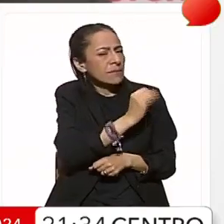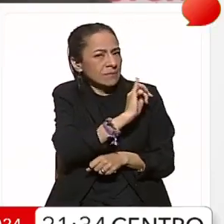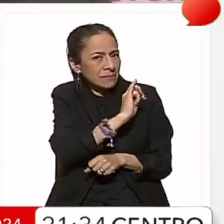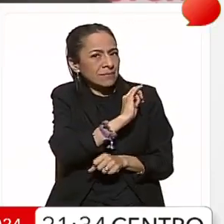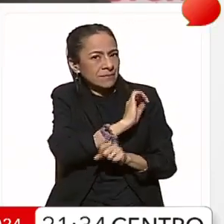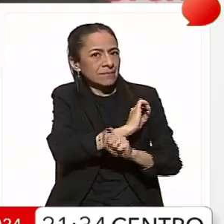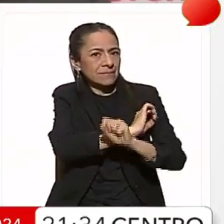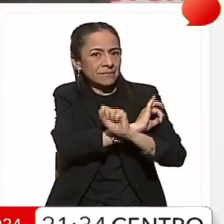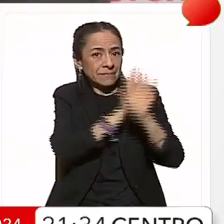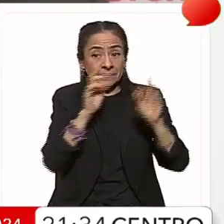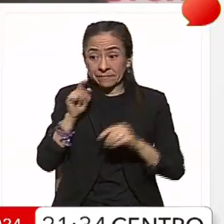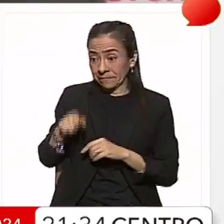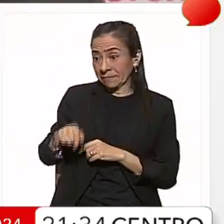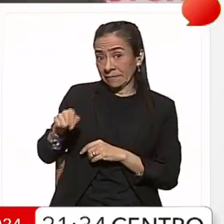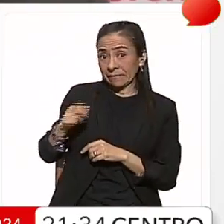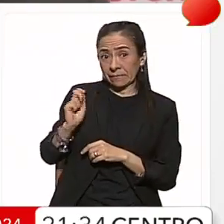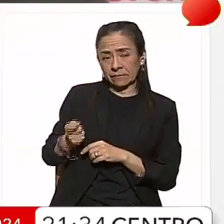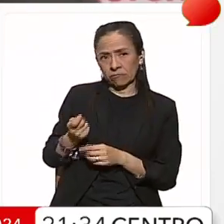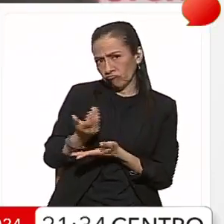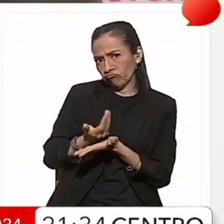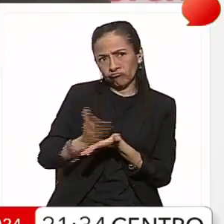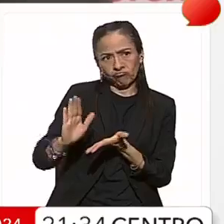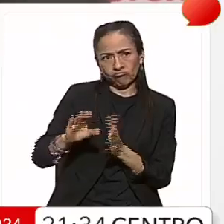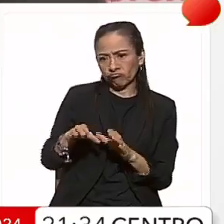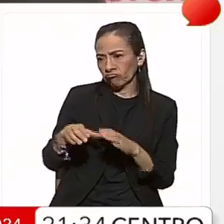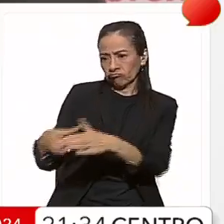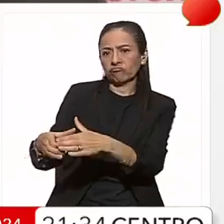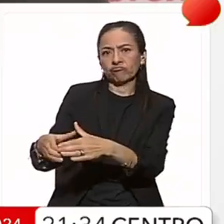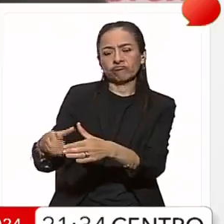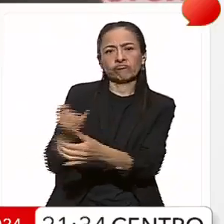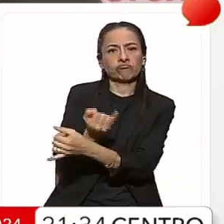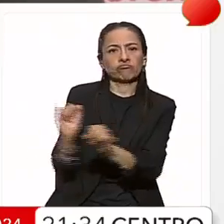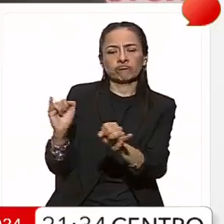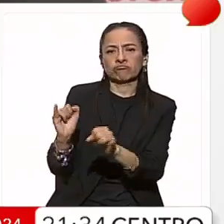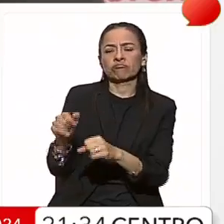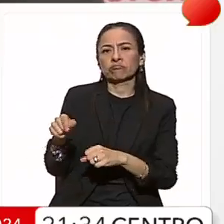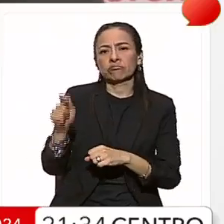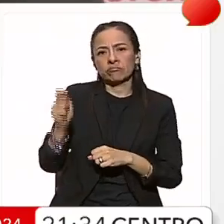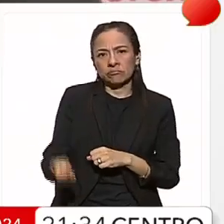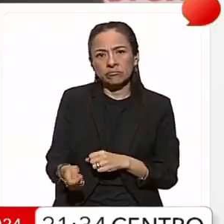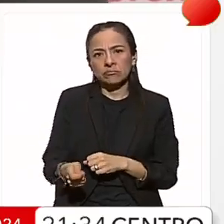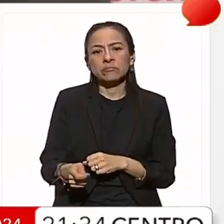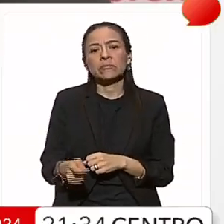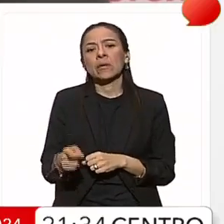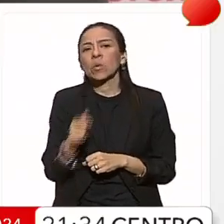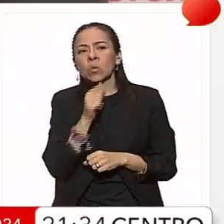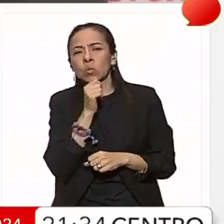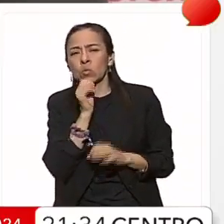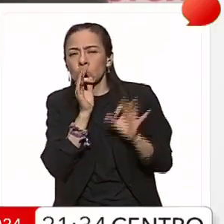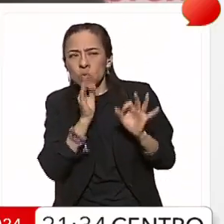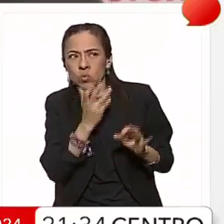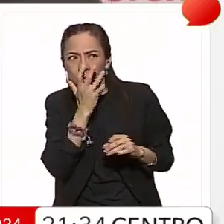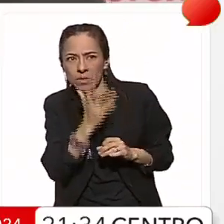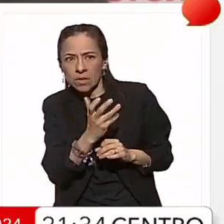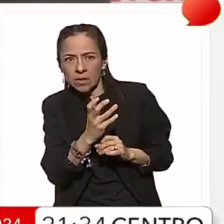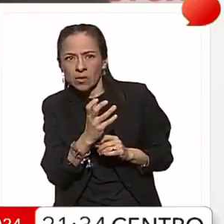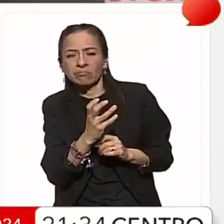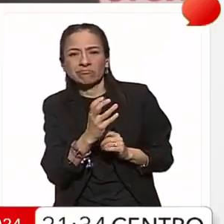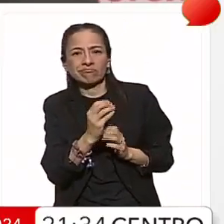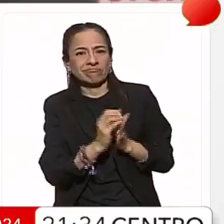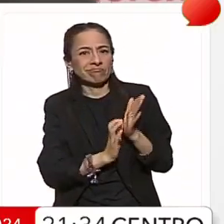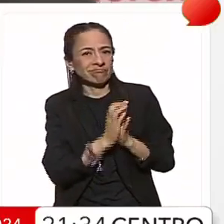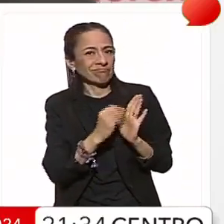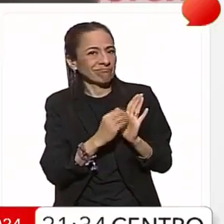órgano técnicamente autónomo, aunque no era un órgano constitucionalmente autónomo, que hay diferencia en eso.